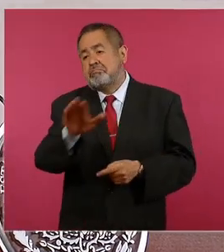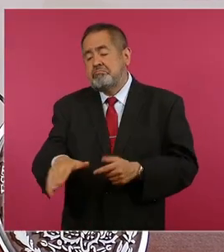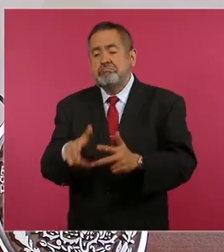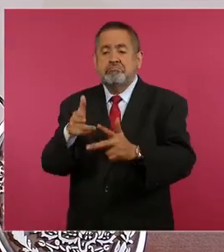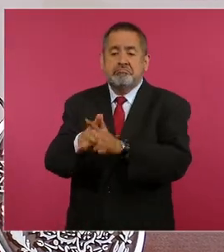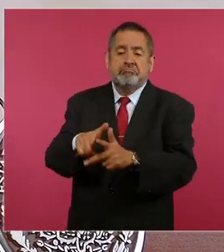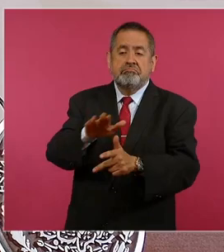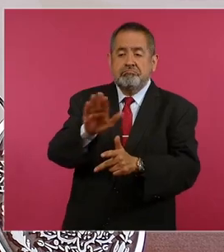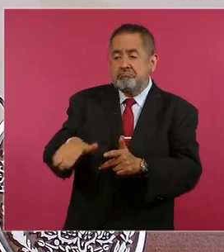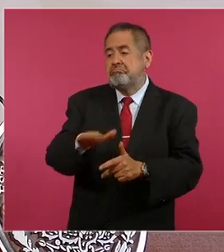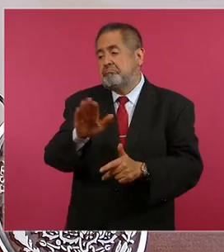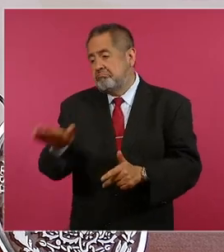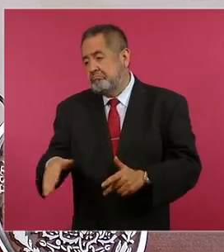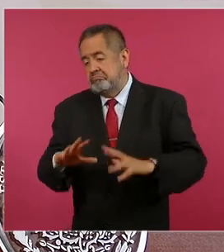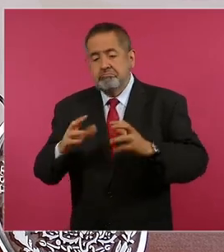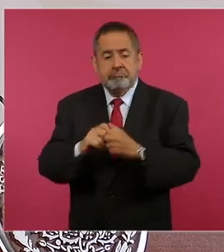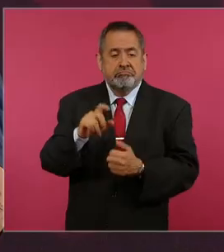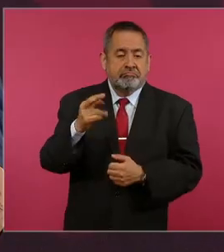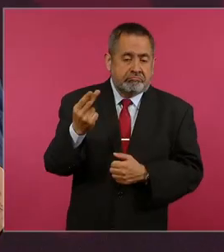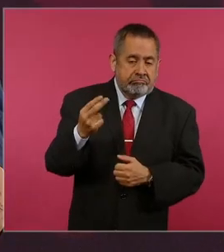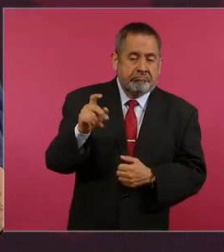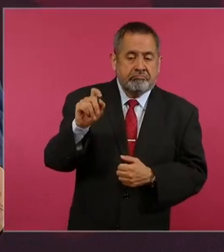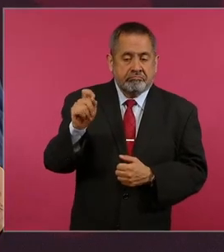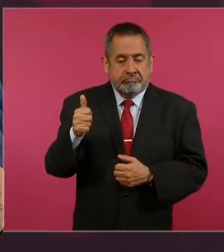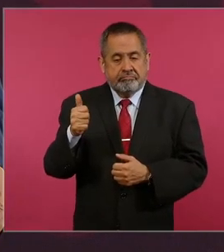20, 25, 26 personas